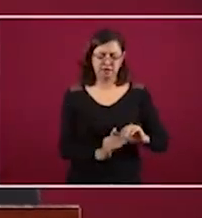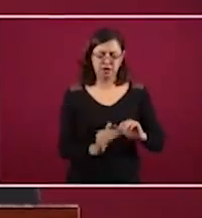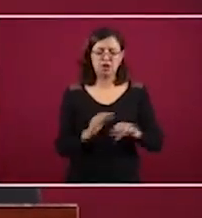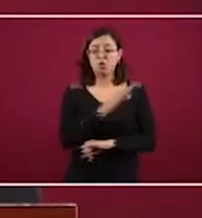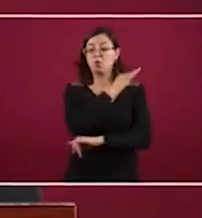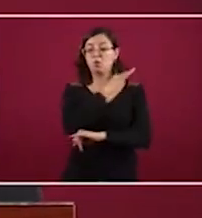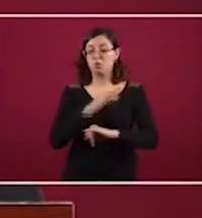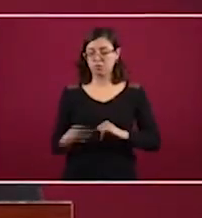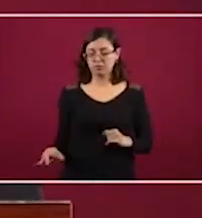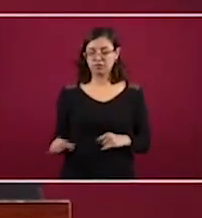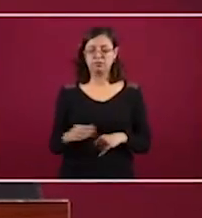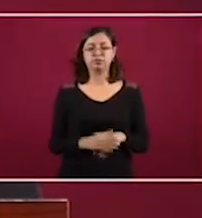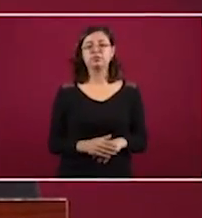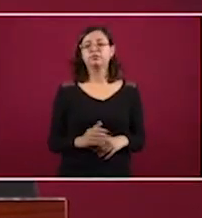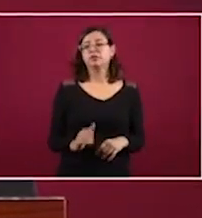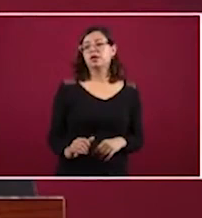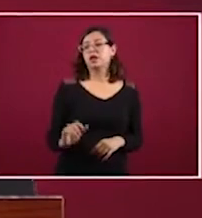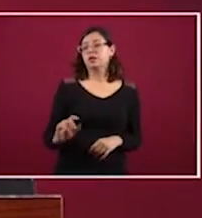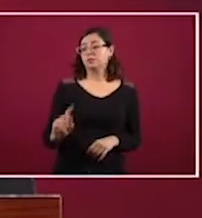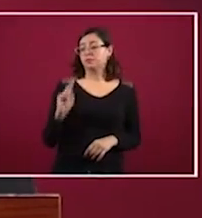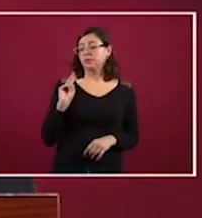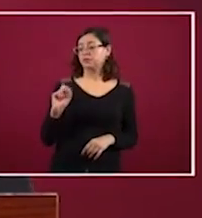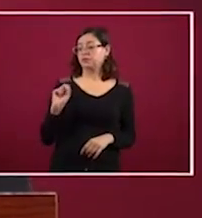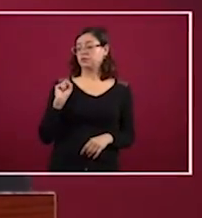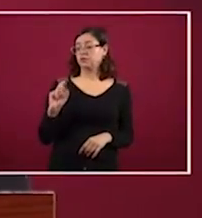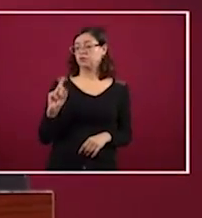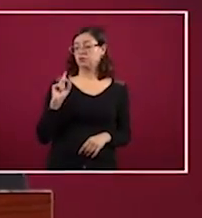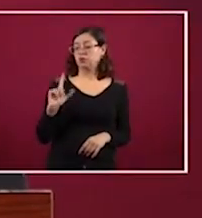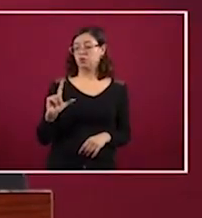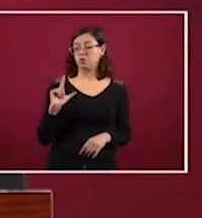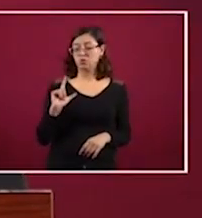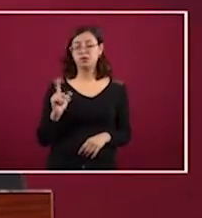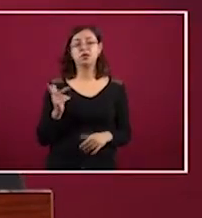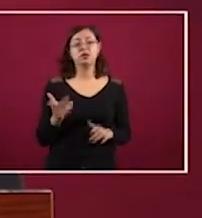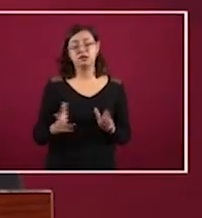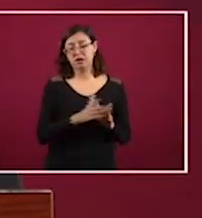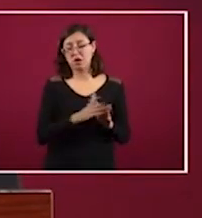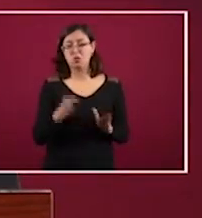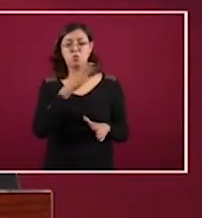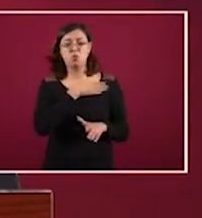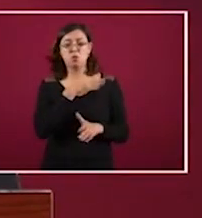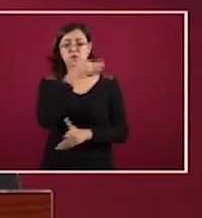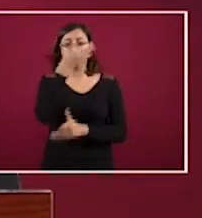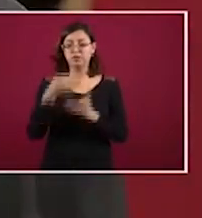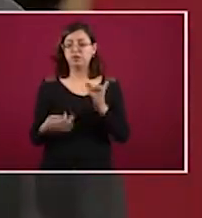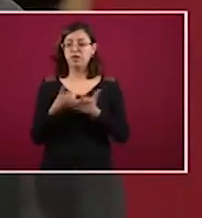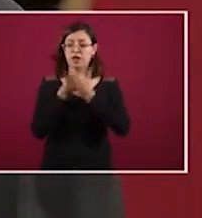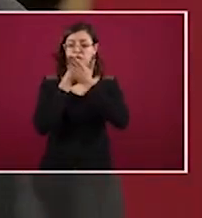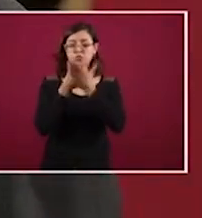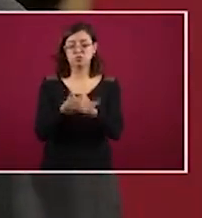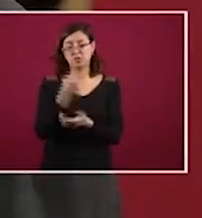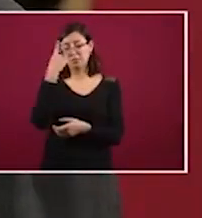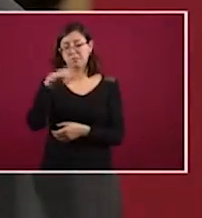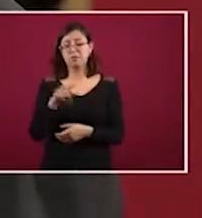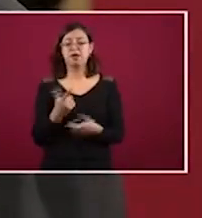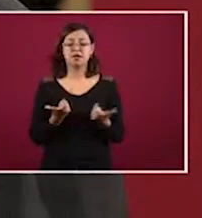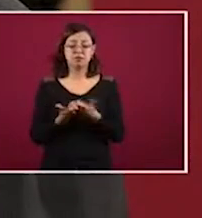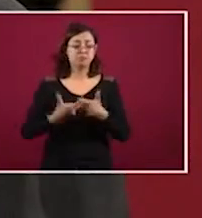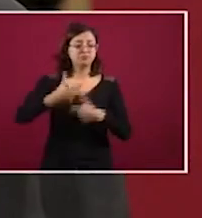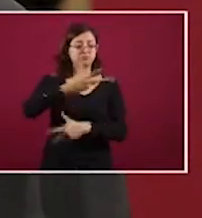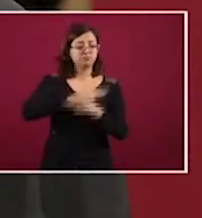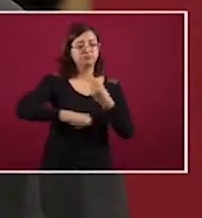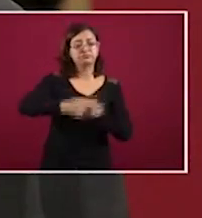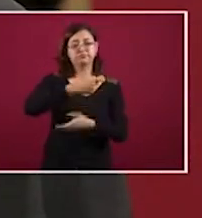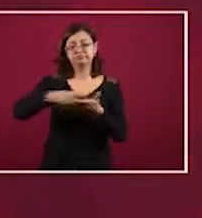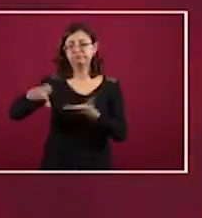el Buen Fin continuará fortaleciendo el consumo interno, aumentando la